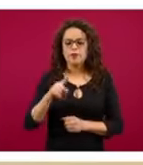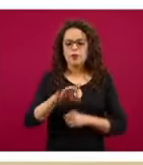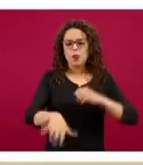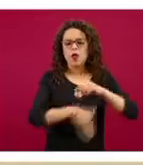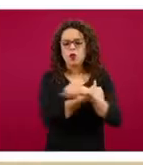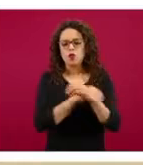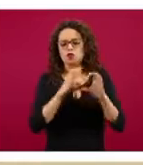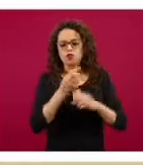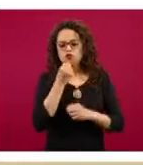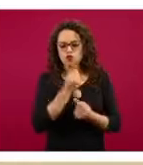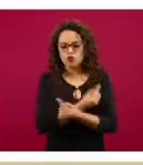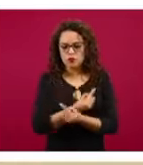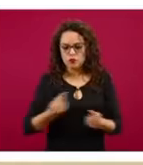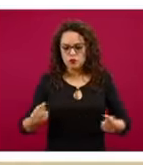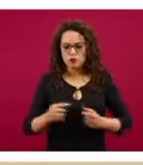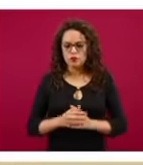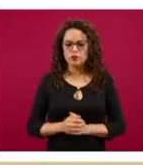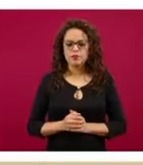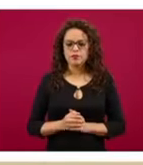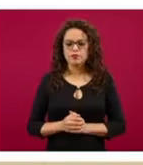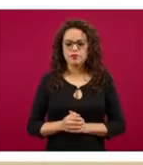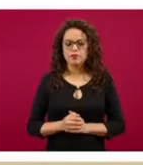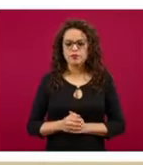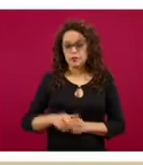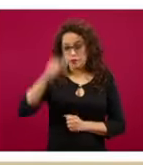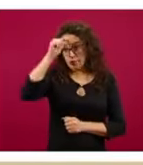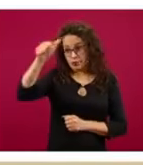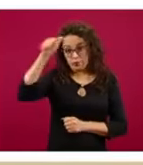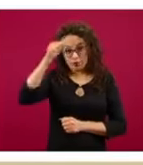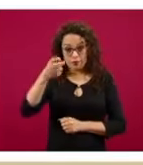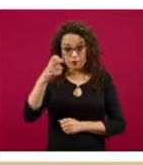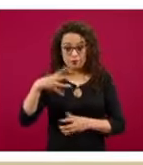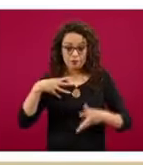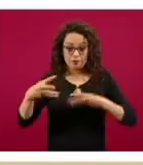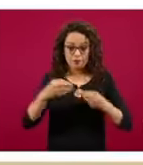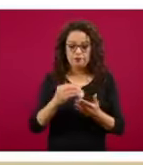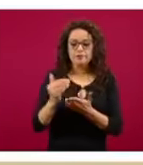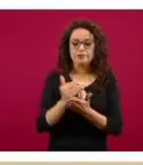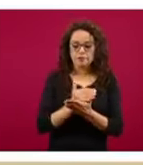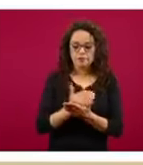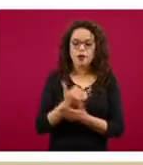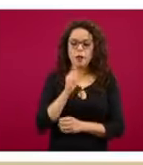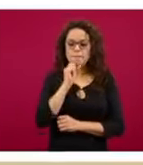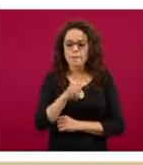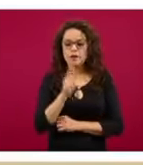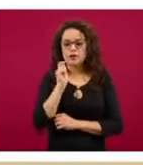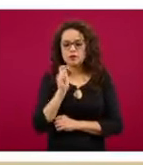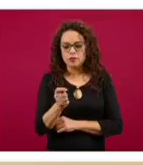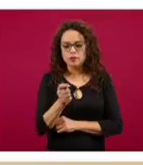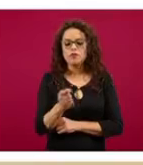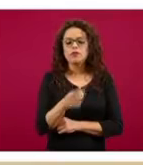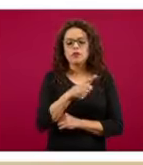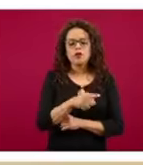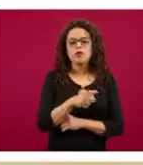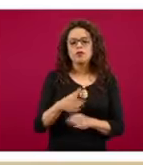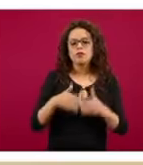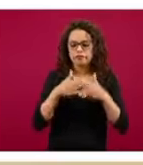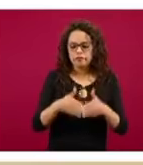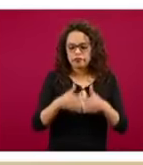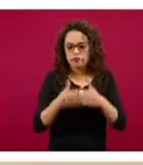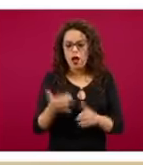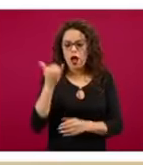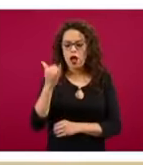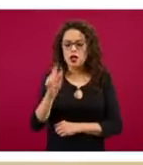a principios de la epidemia cuando se identificaron estos brotes y a lo mejor se identifican también 3 conventos. Como podemos ver, pues son